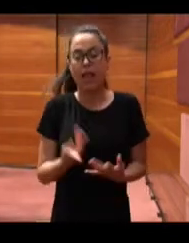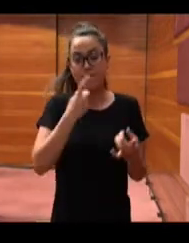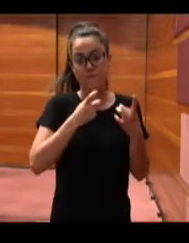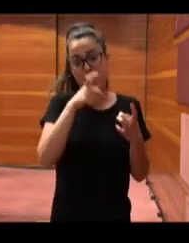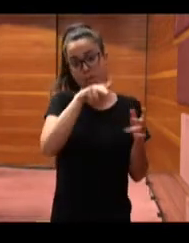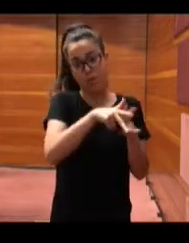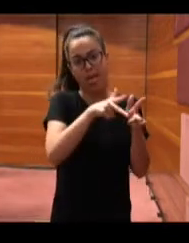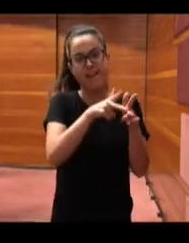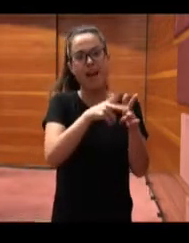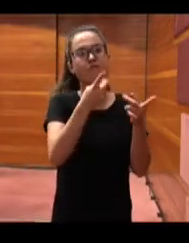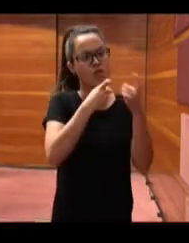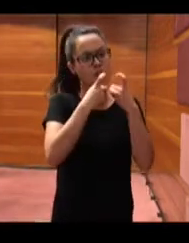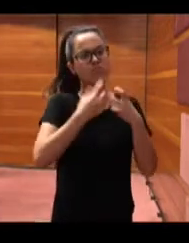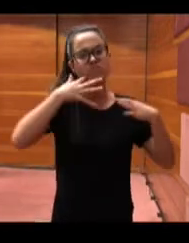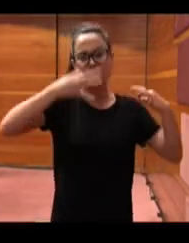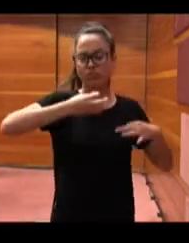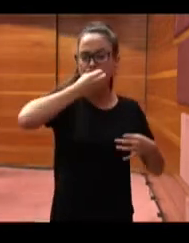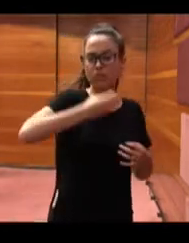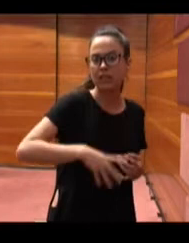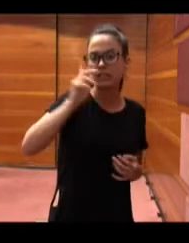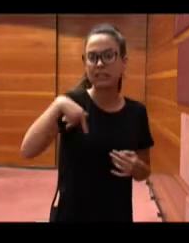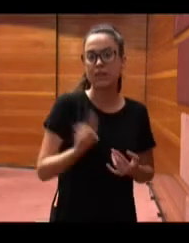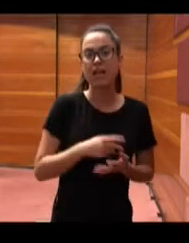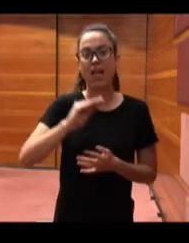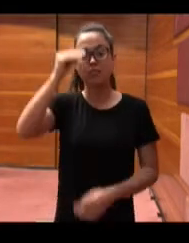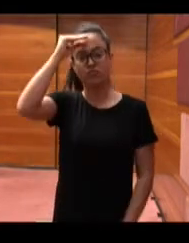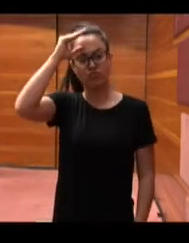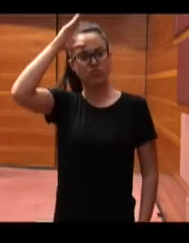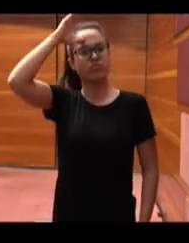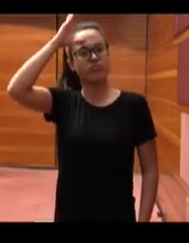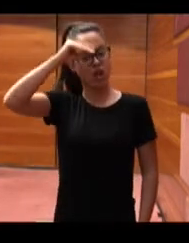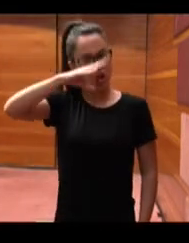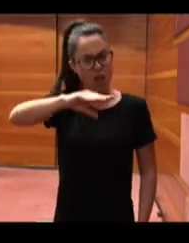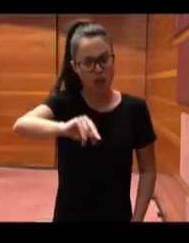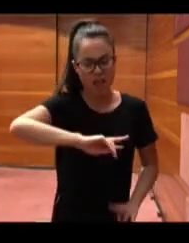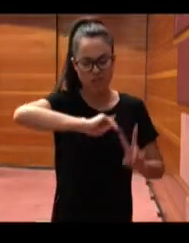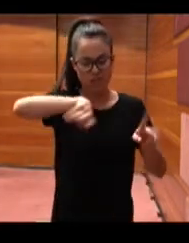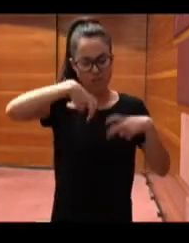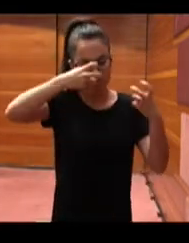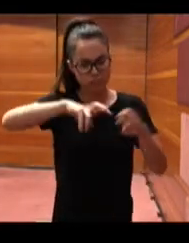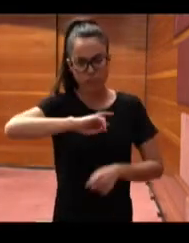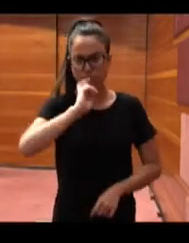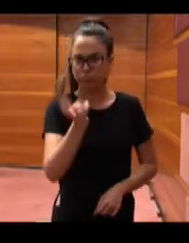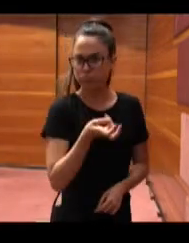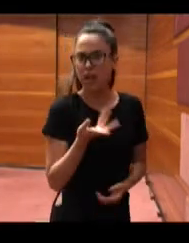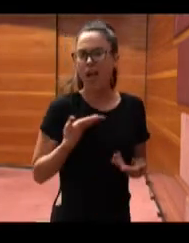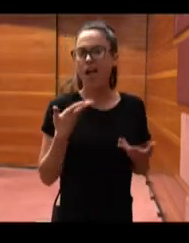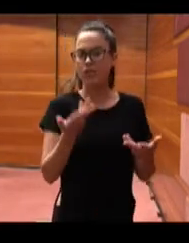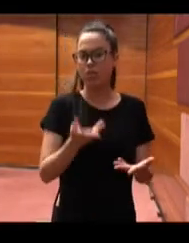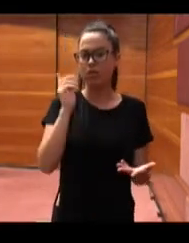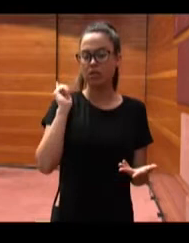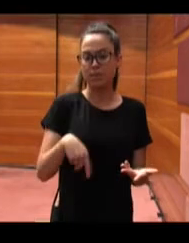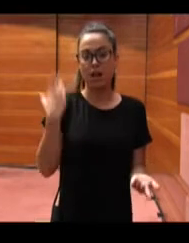informada. Segundo, contribuir al conocimiento, a la inteligencia, a la innovación. A partir de la información existente, creamos